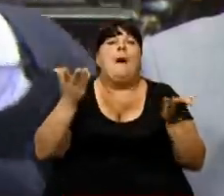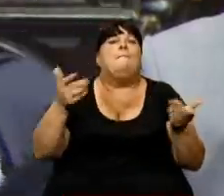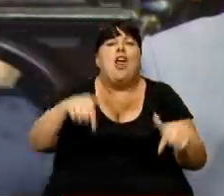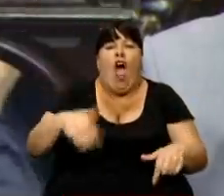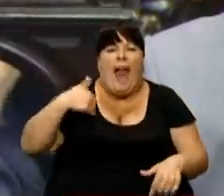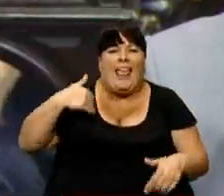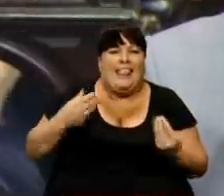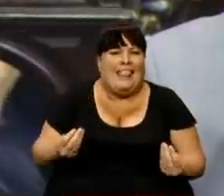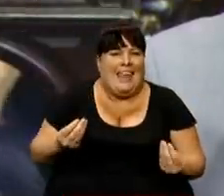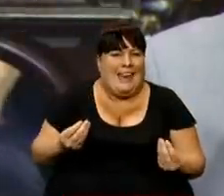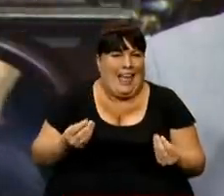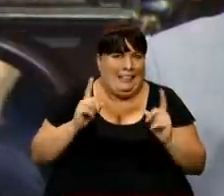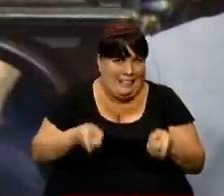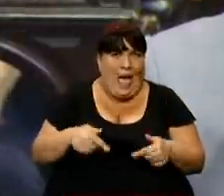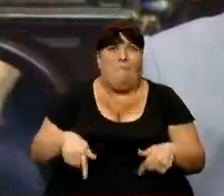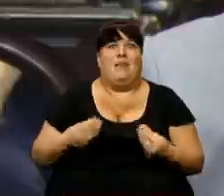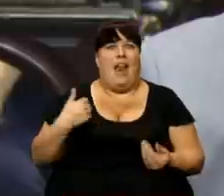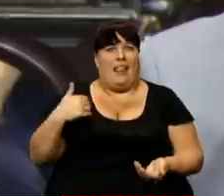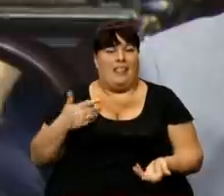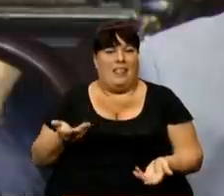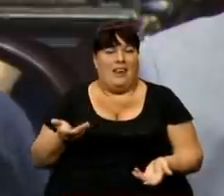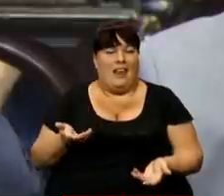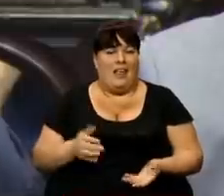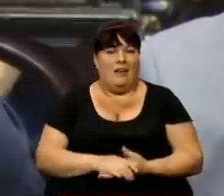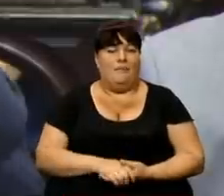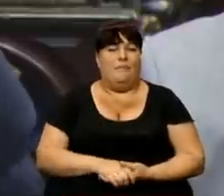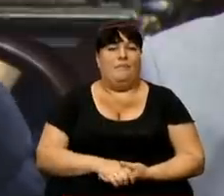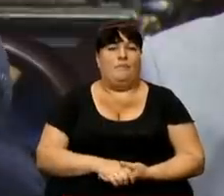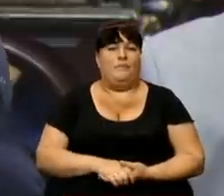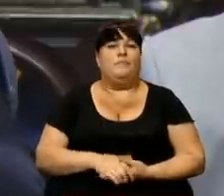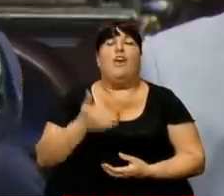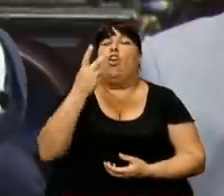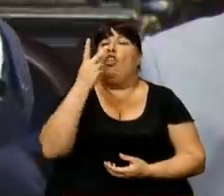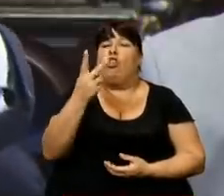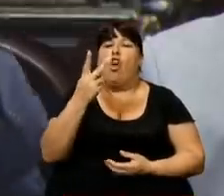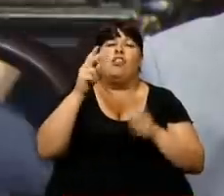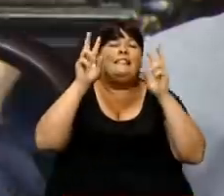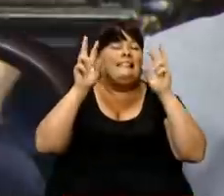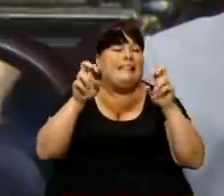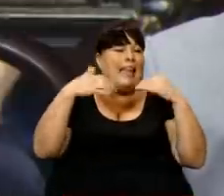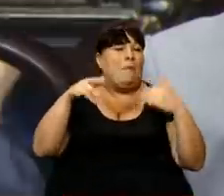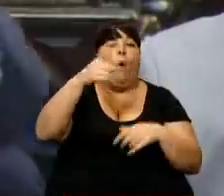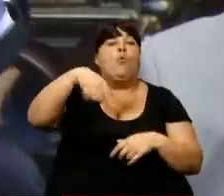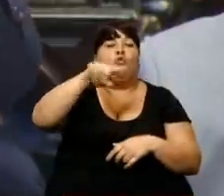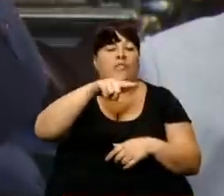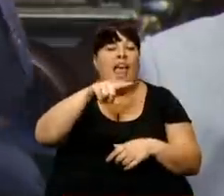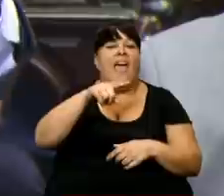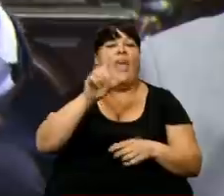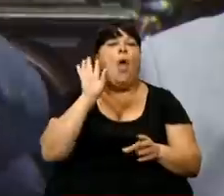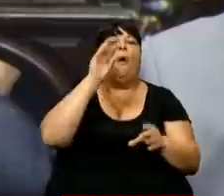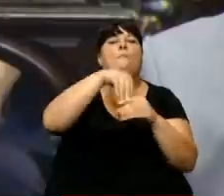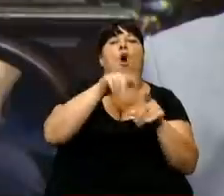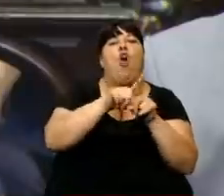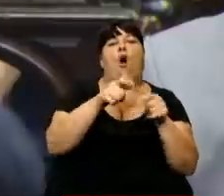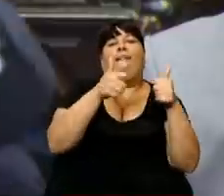en Argentina, además. Y tenemos dos factores a los que ustedes, uno lo